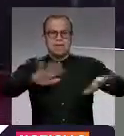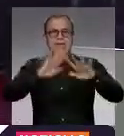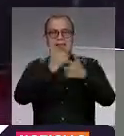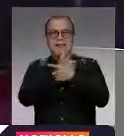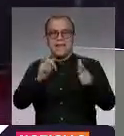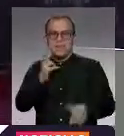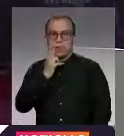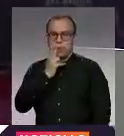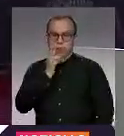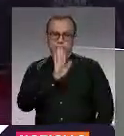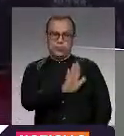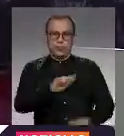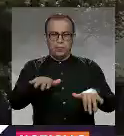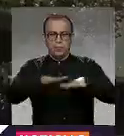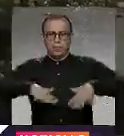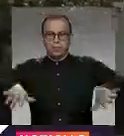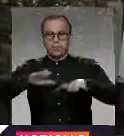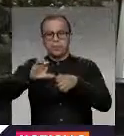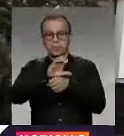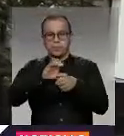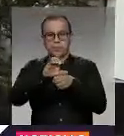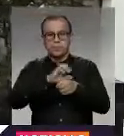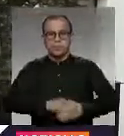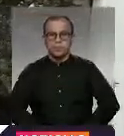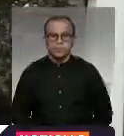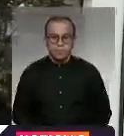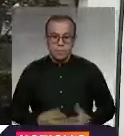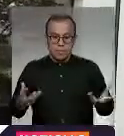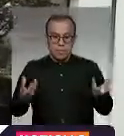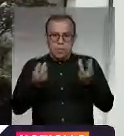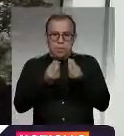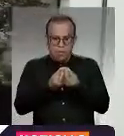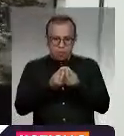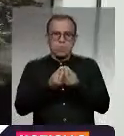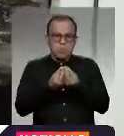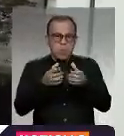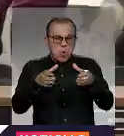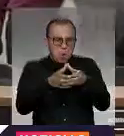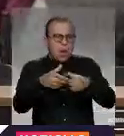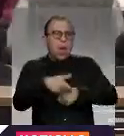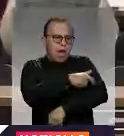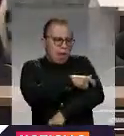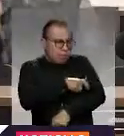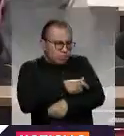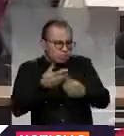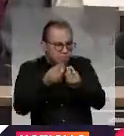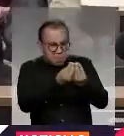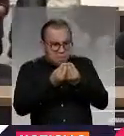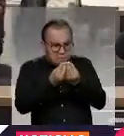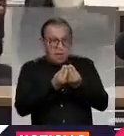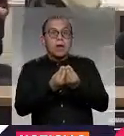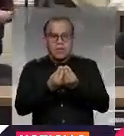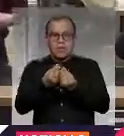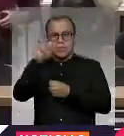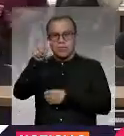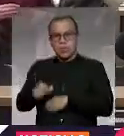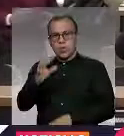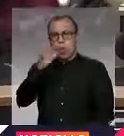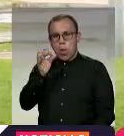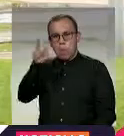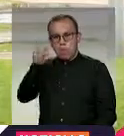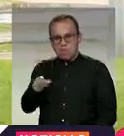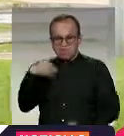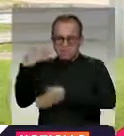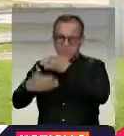de humo en la ciudad. La Comisión de Gobierno del Cabildo Distrital apoyó la iniciativa del concejal Samir Abizambra,